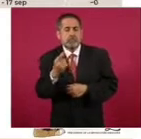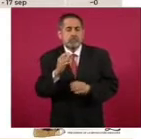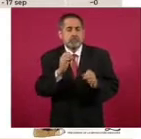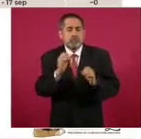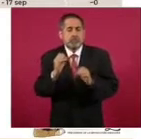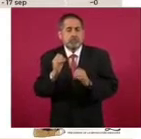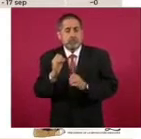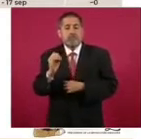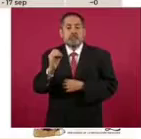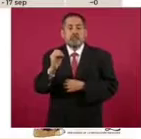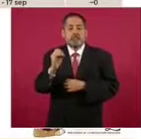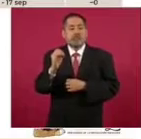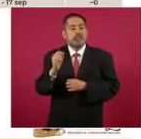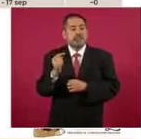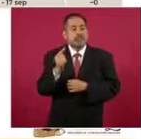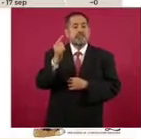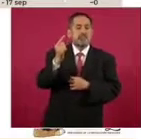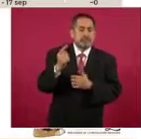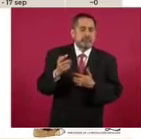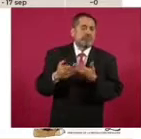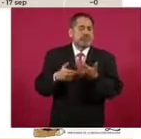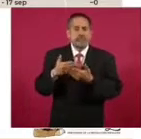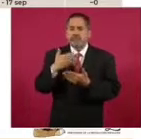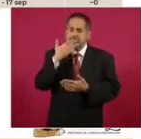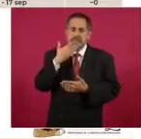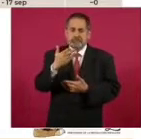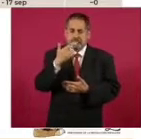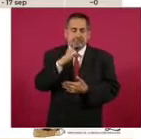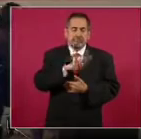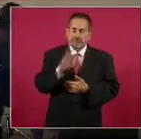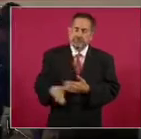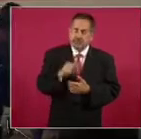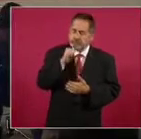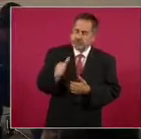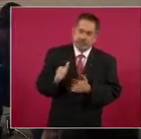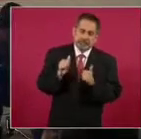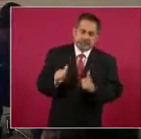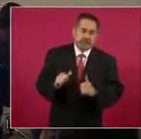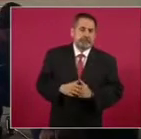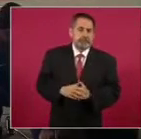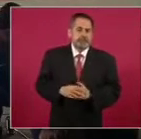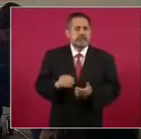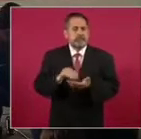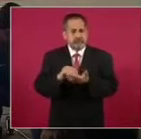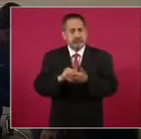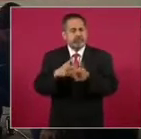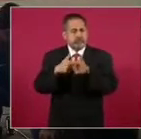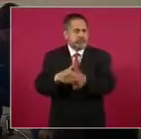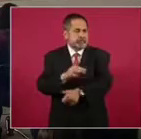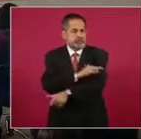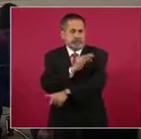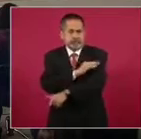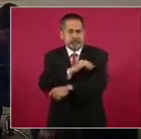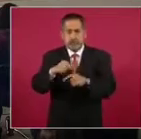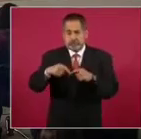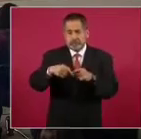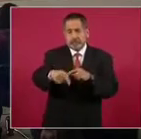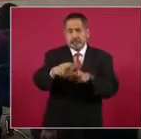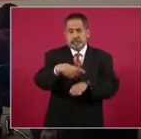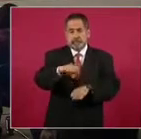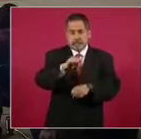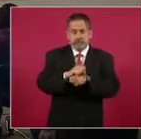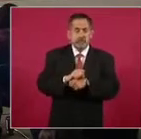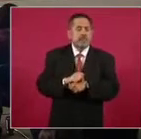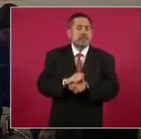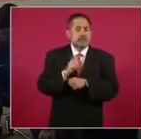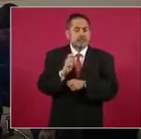sin defunciones. Y lo último, seguimos vacunando. Esta semana les muestro el calendario. Vamos a tener, ya